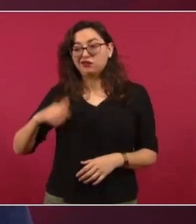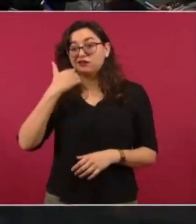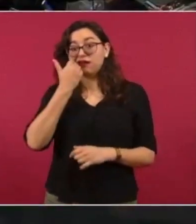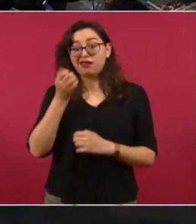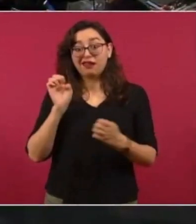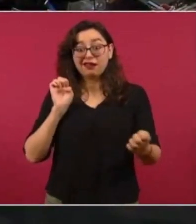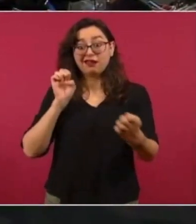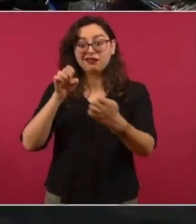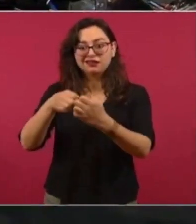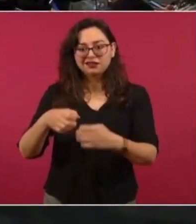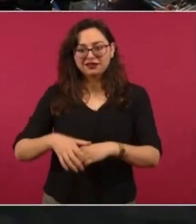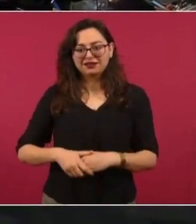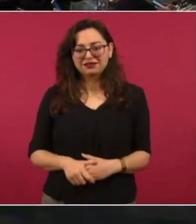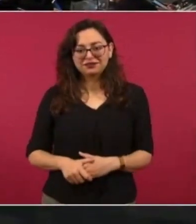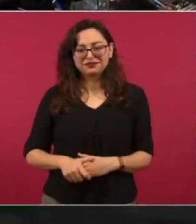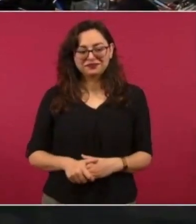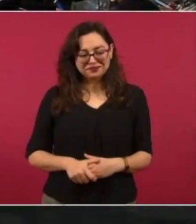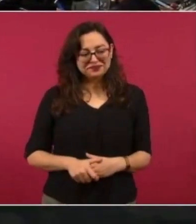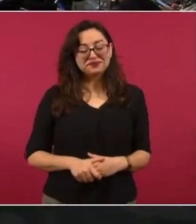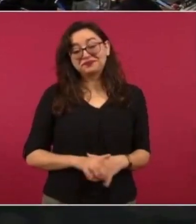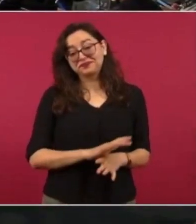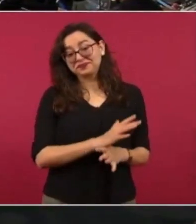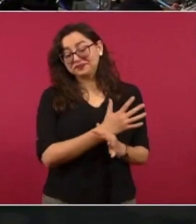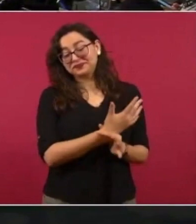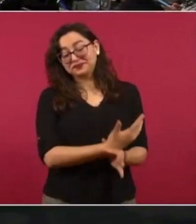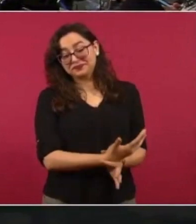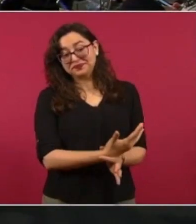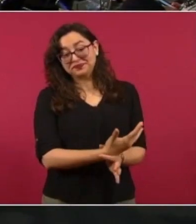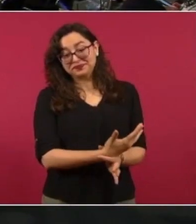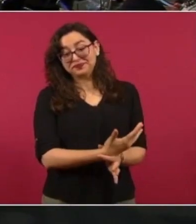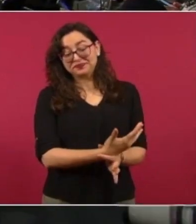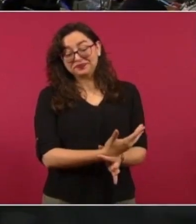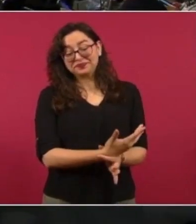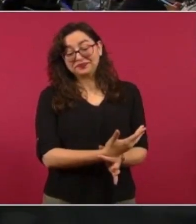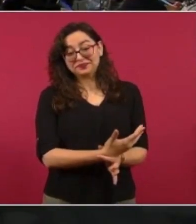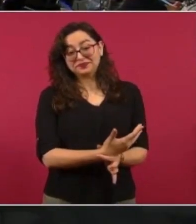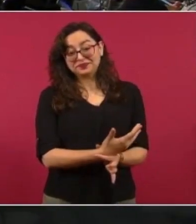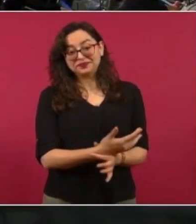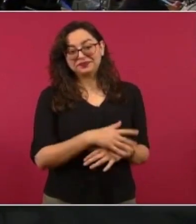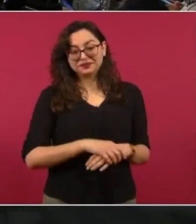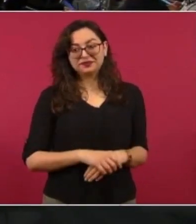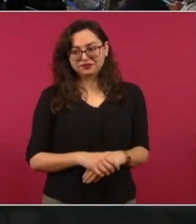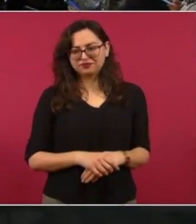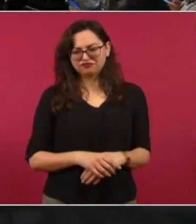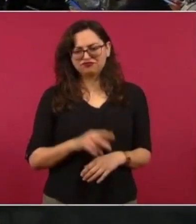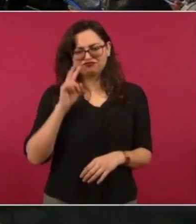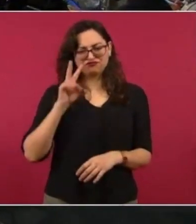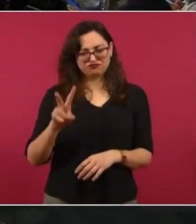Así está en las redes.